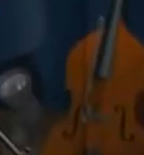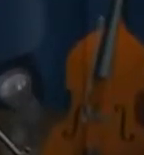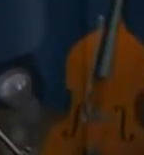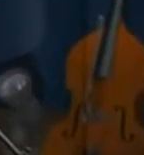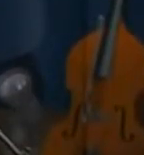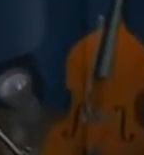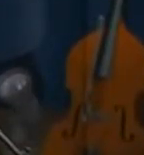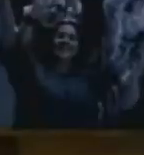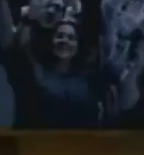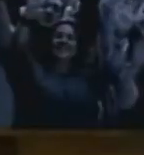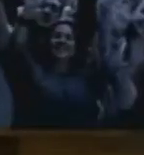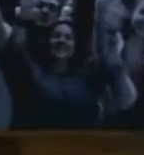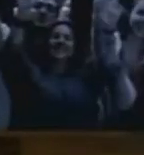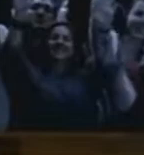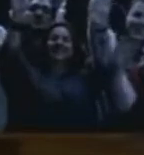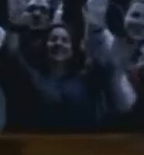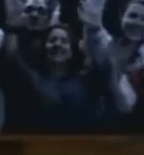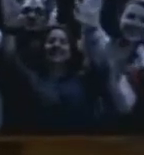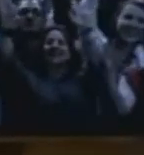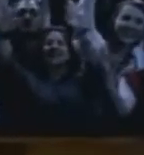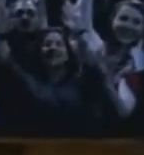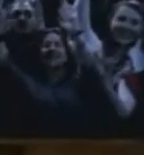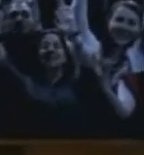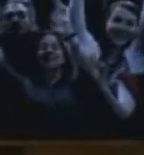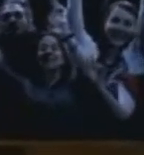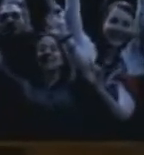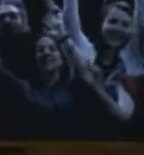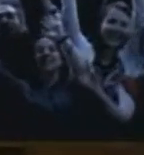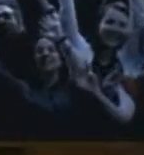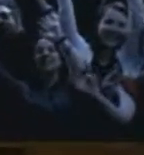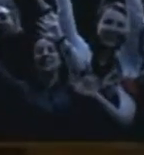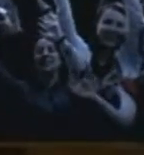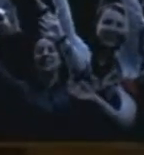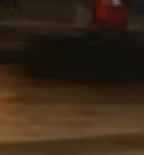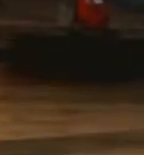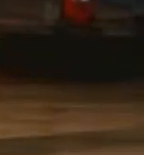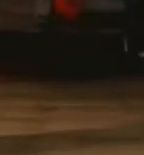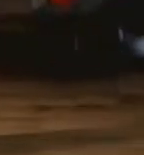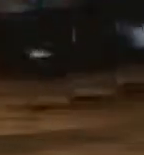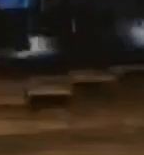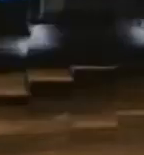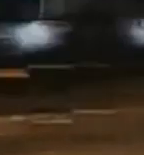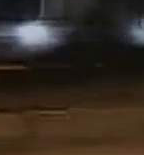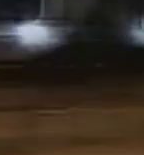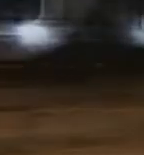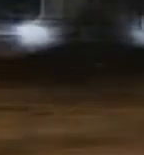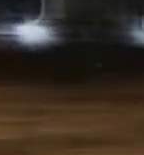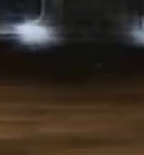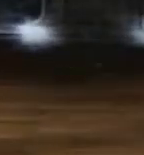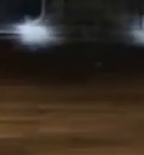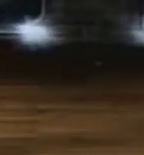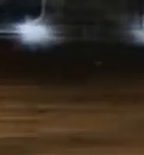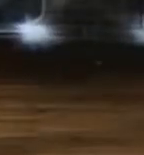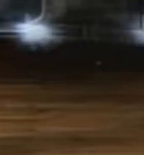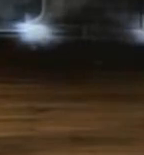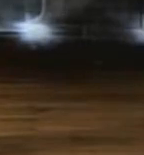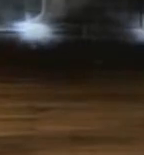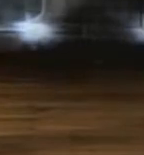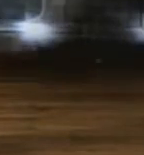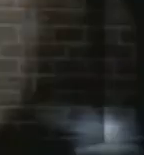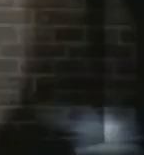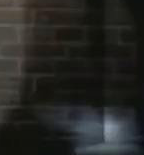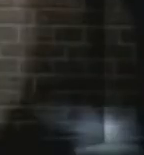Uy, no, hermano, no tiene una más rapidita, se me va a acabar el saldo. Un reggaetón ahí. En Tigo, tu saldo sí que rinde. Porque te trae el